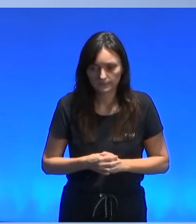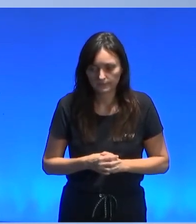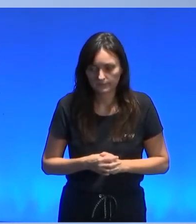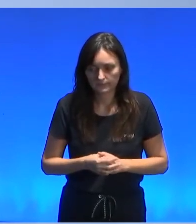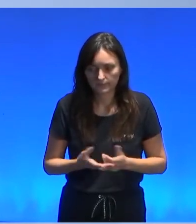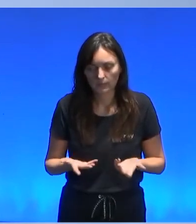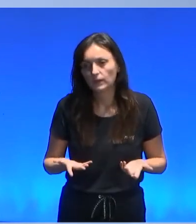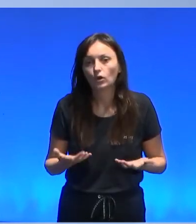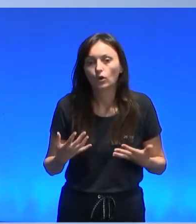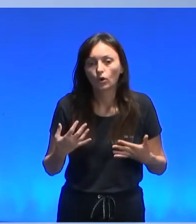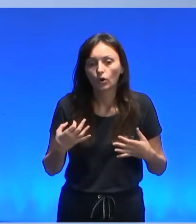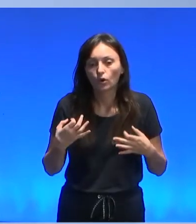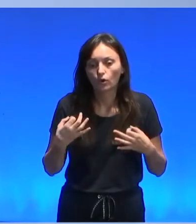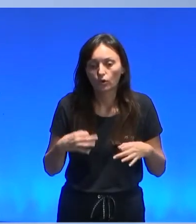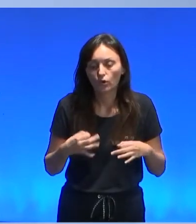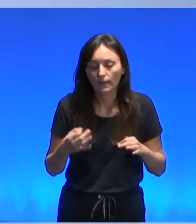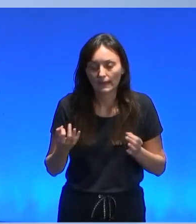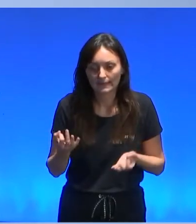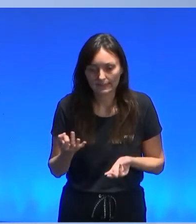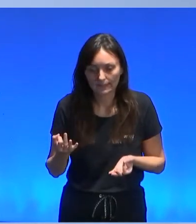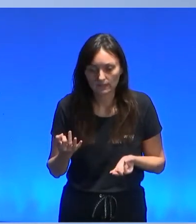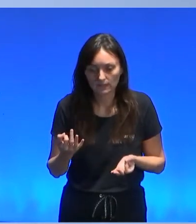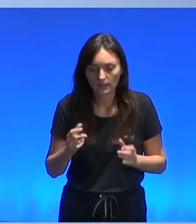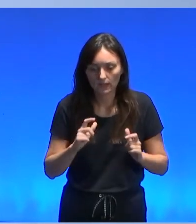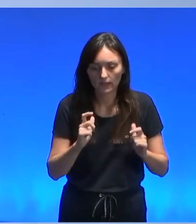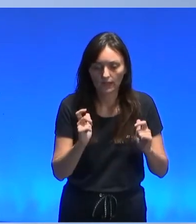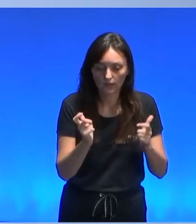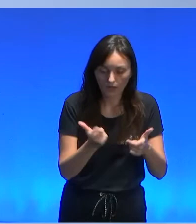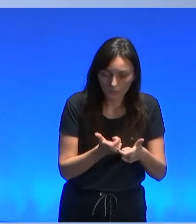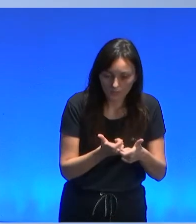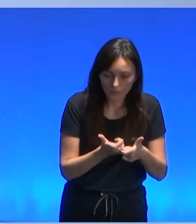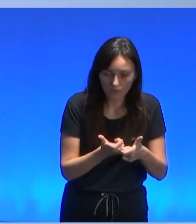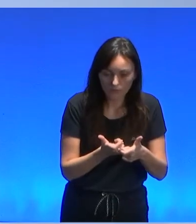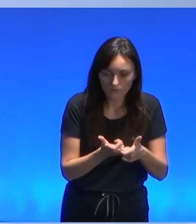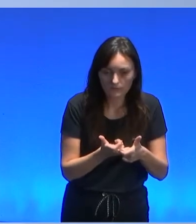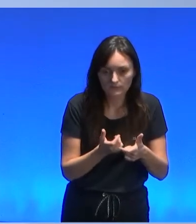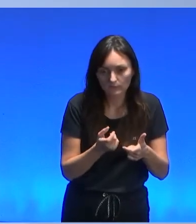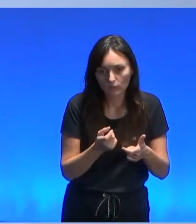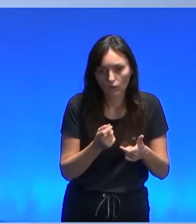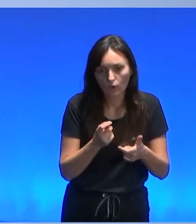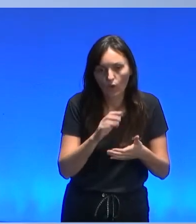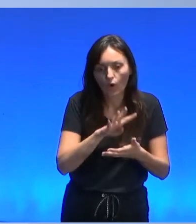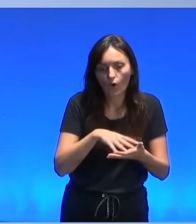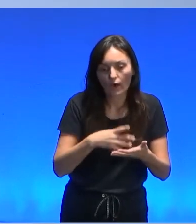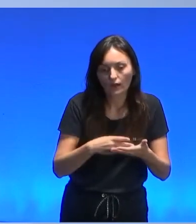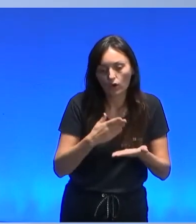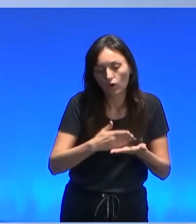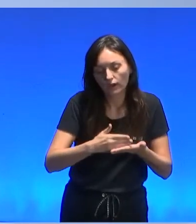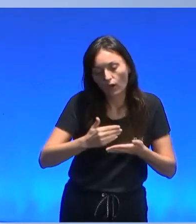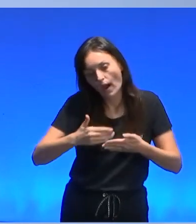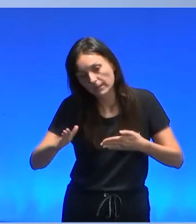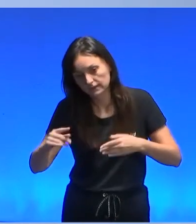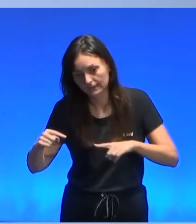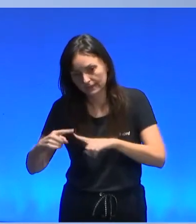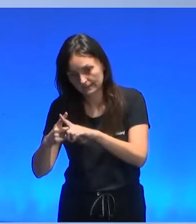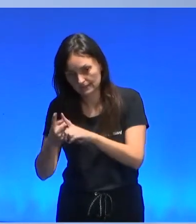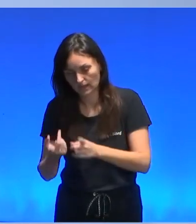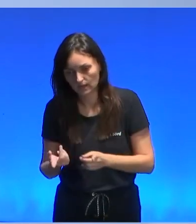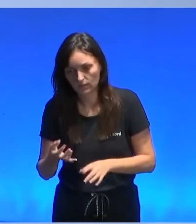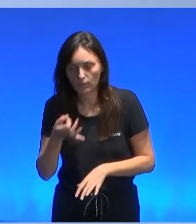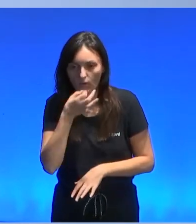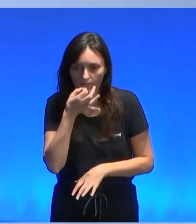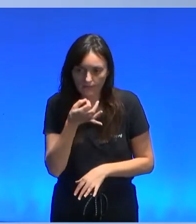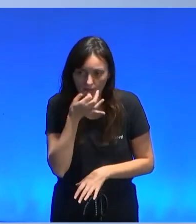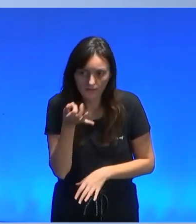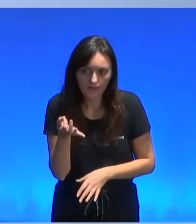Pero lo normal es que el consejo de niños se reúne en horario extraescolar, por la